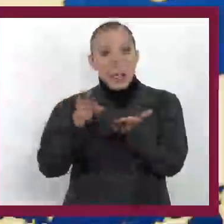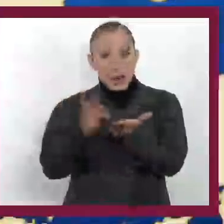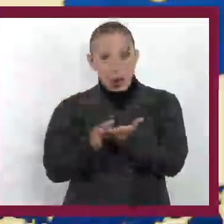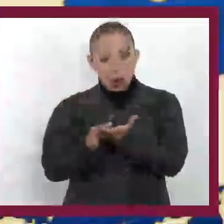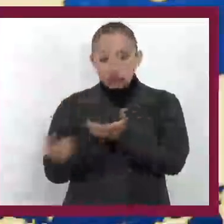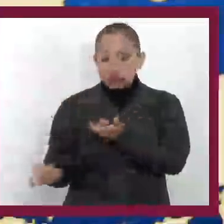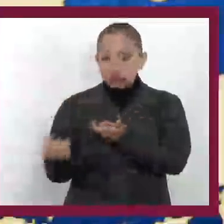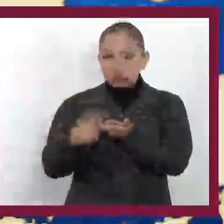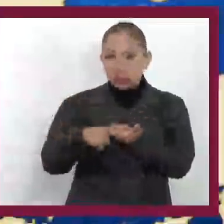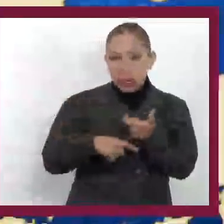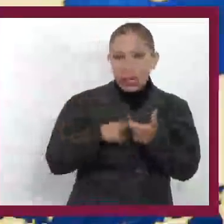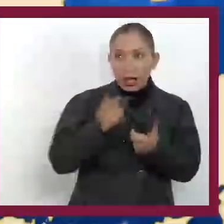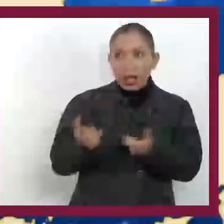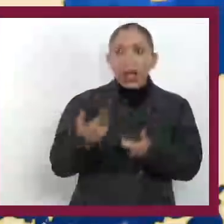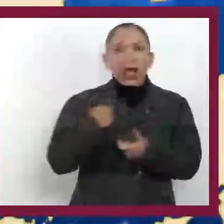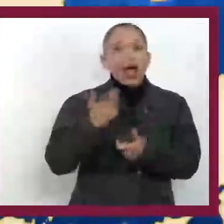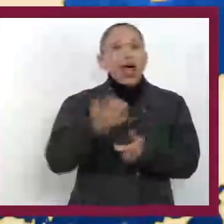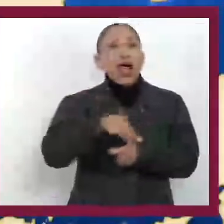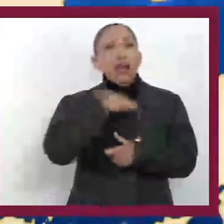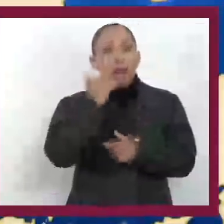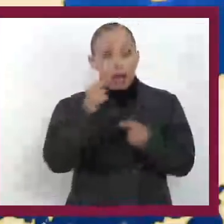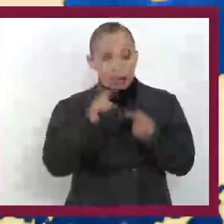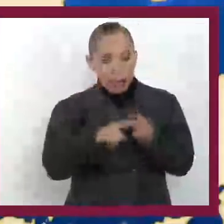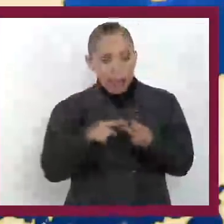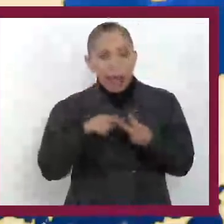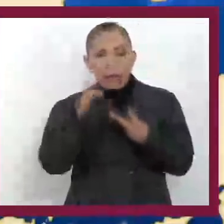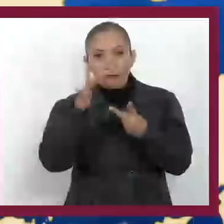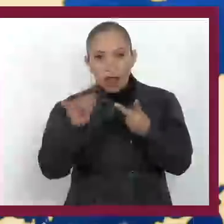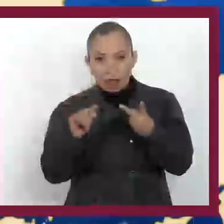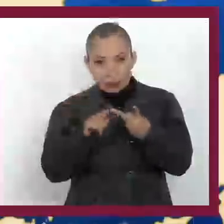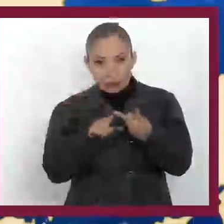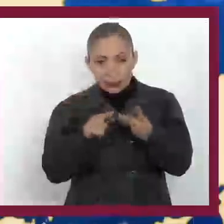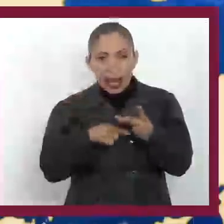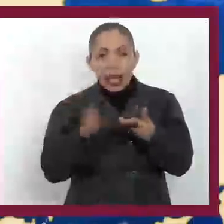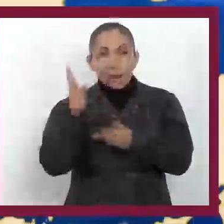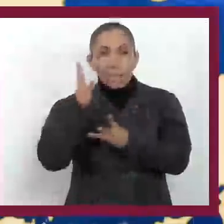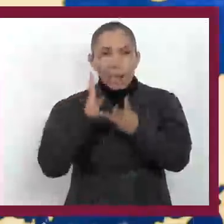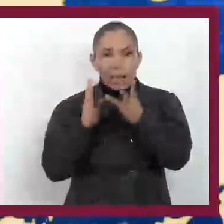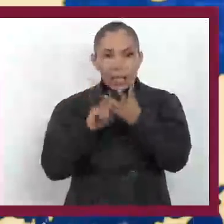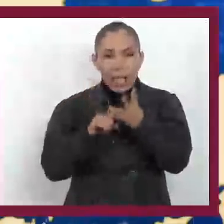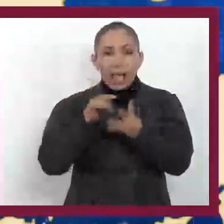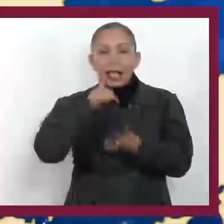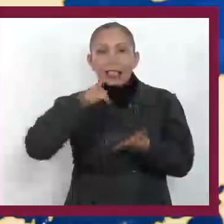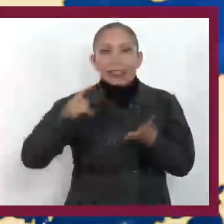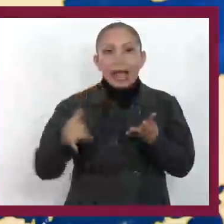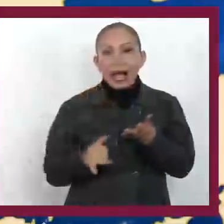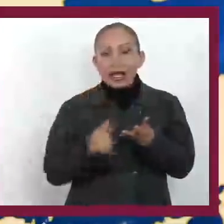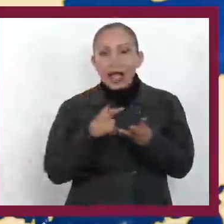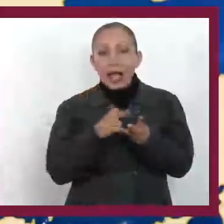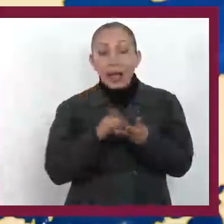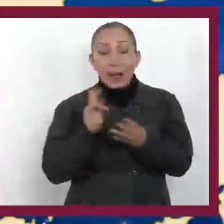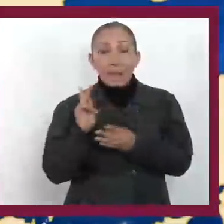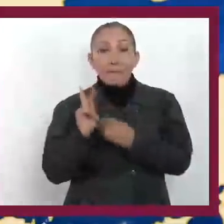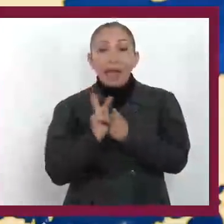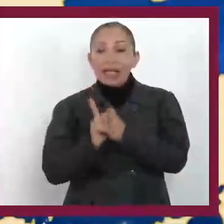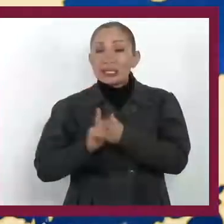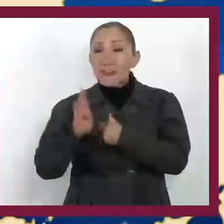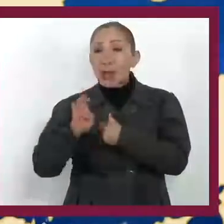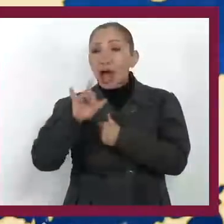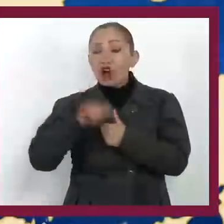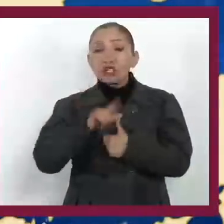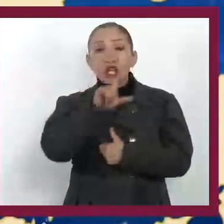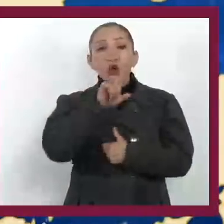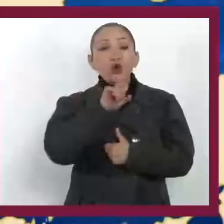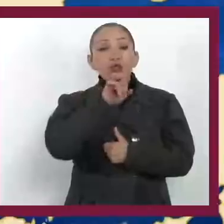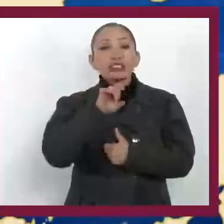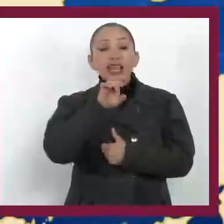que pertenecían la República Federal Alemana, Francia, Bélgica, Italia, Países Bajos y